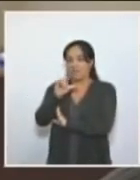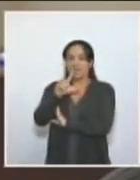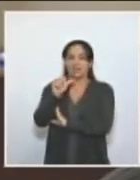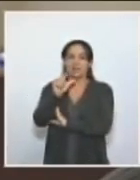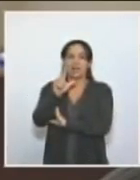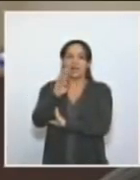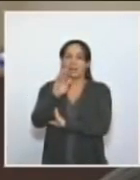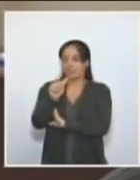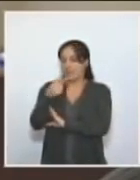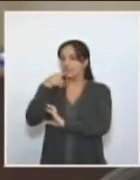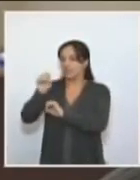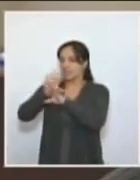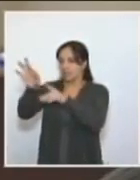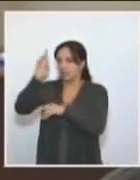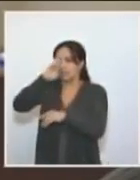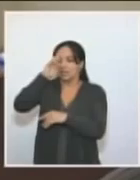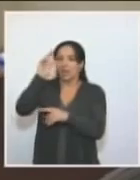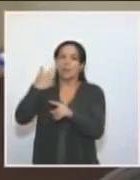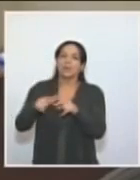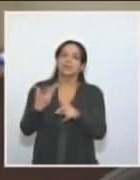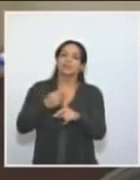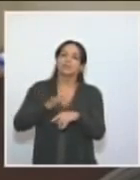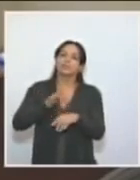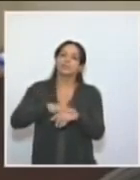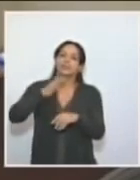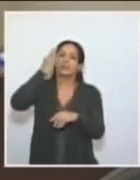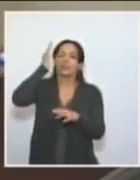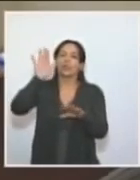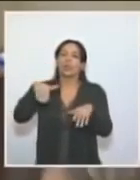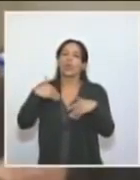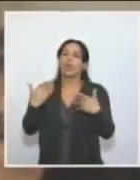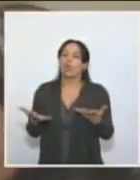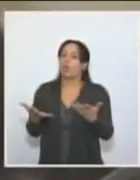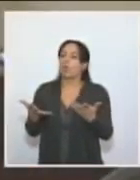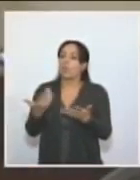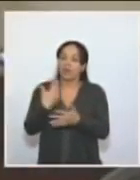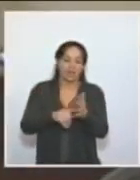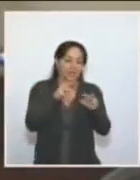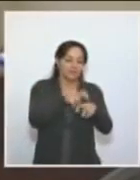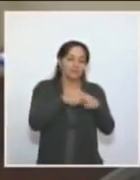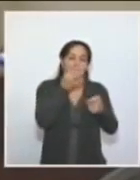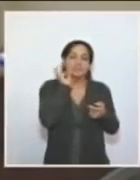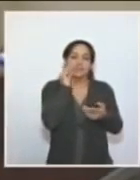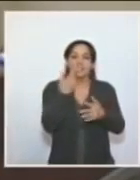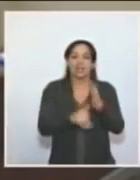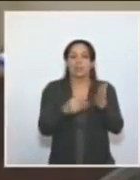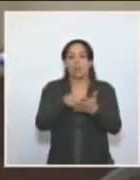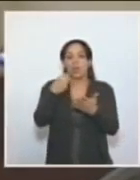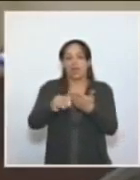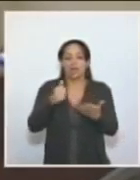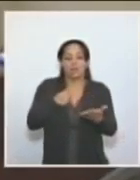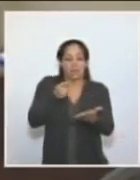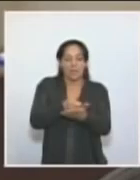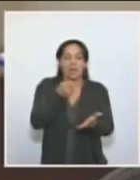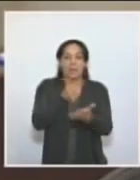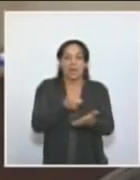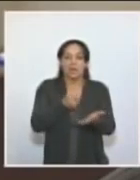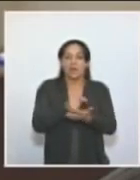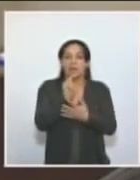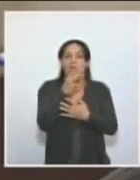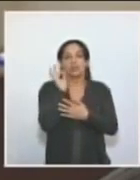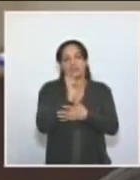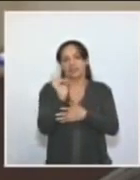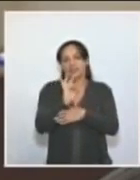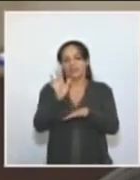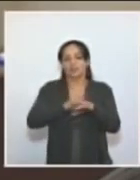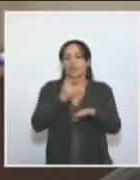que hay que buscar cómo se le disminuye el costo a la producción para que no sea de 60 o 65